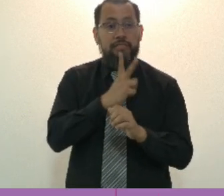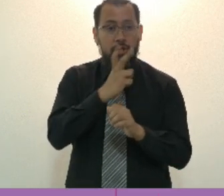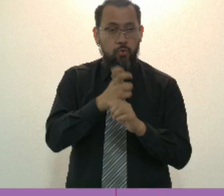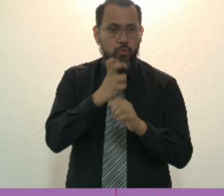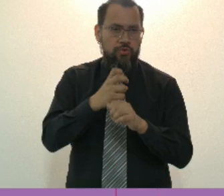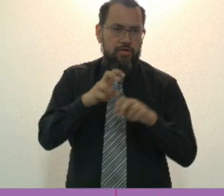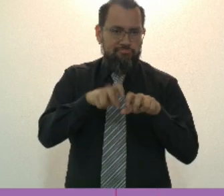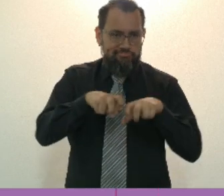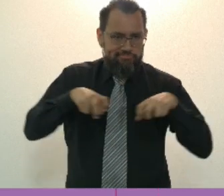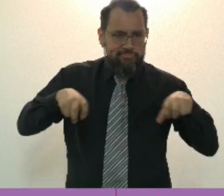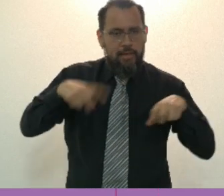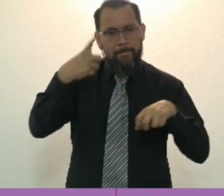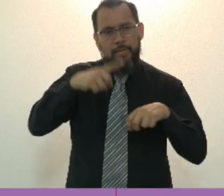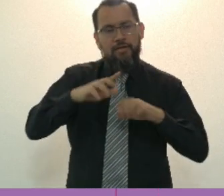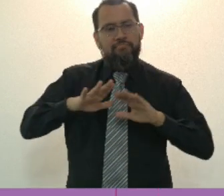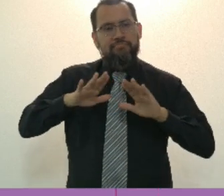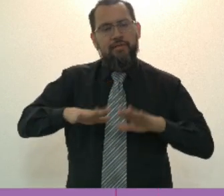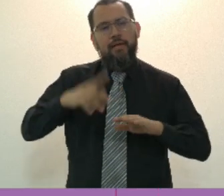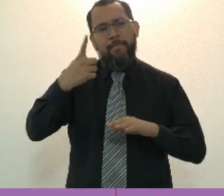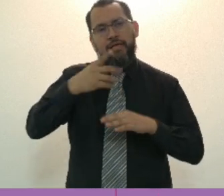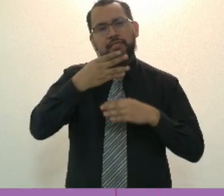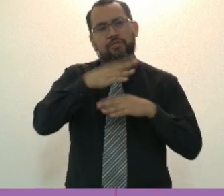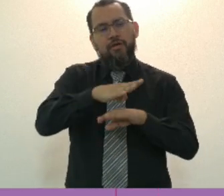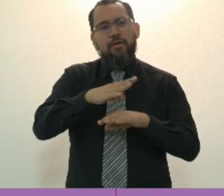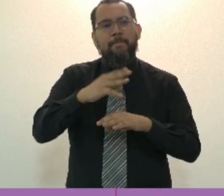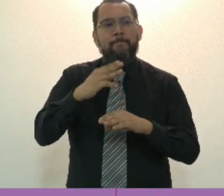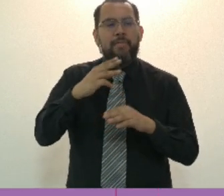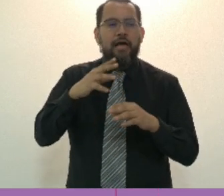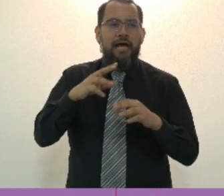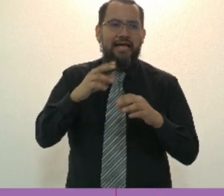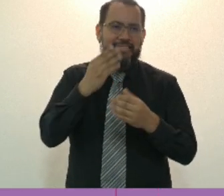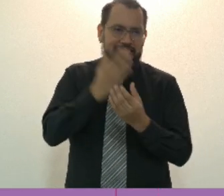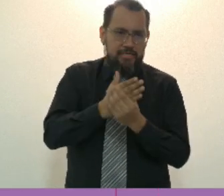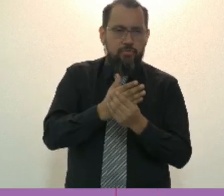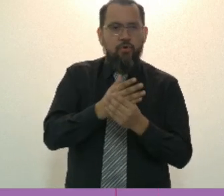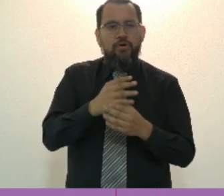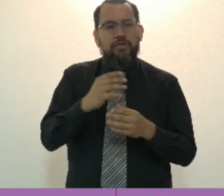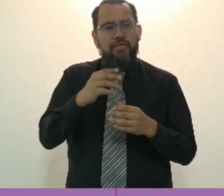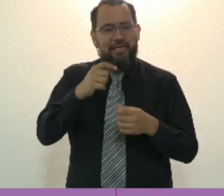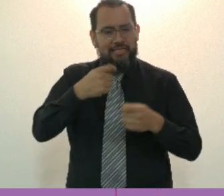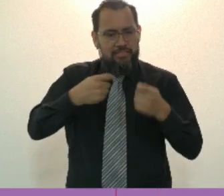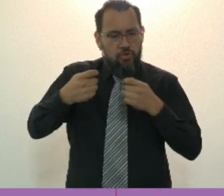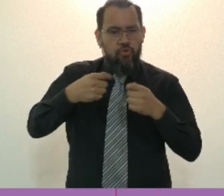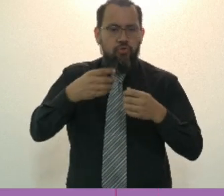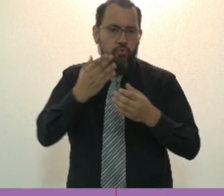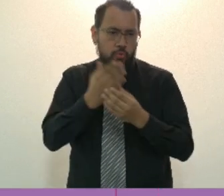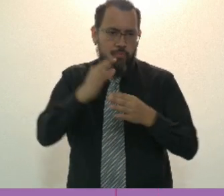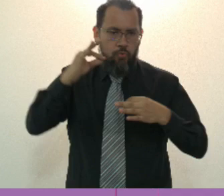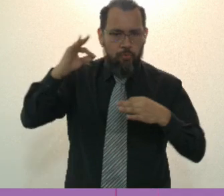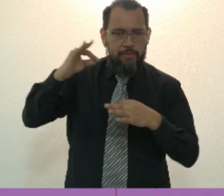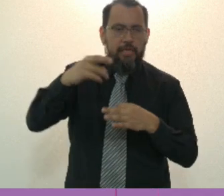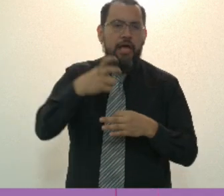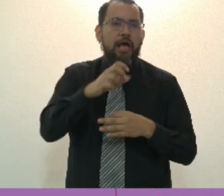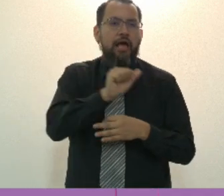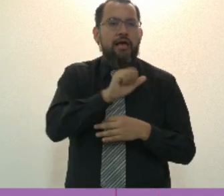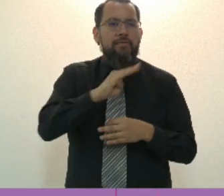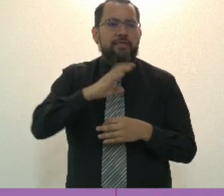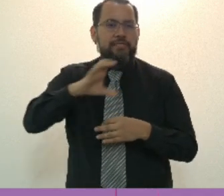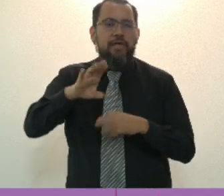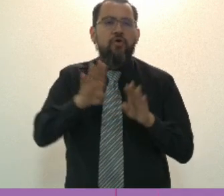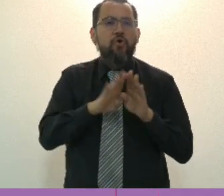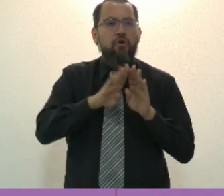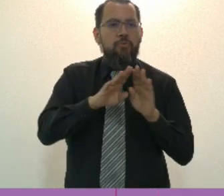del seminario permanente en materia de archivos y gestión documental con el tema ABC de los archivos en los procesos de